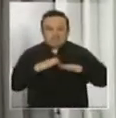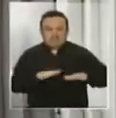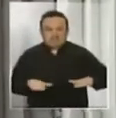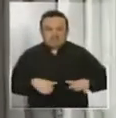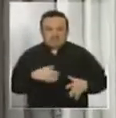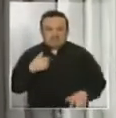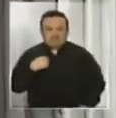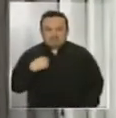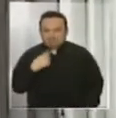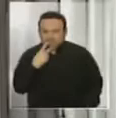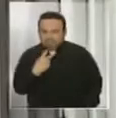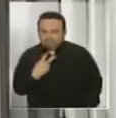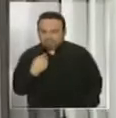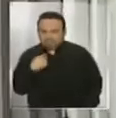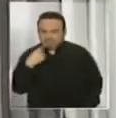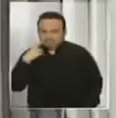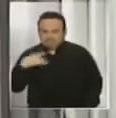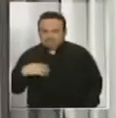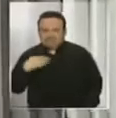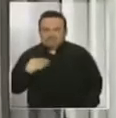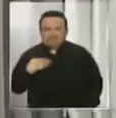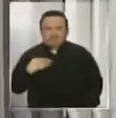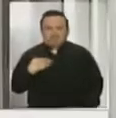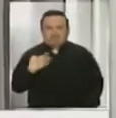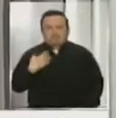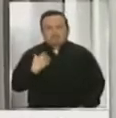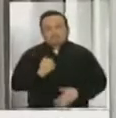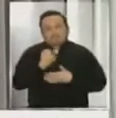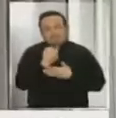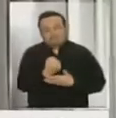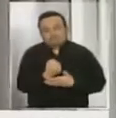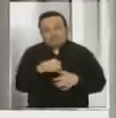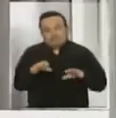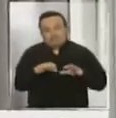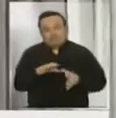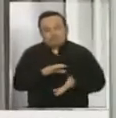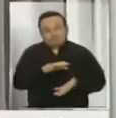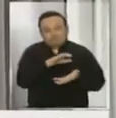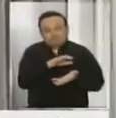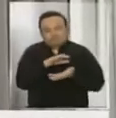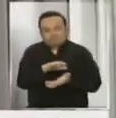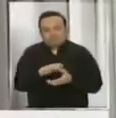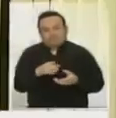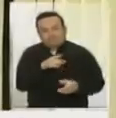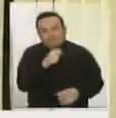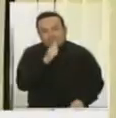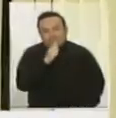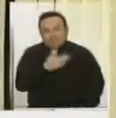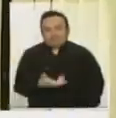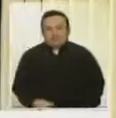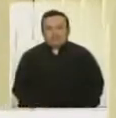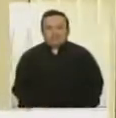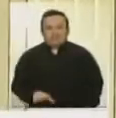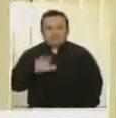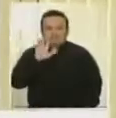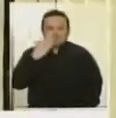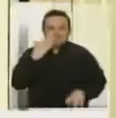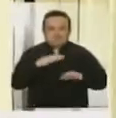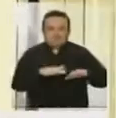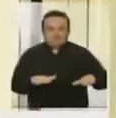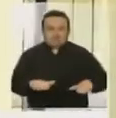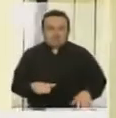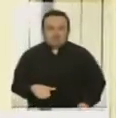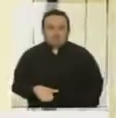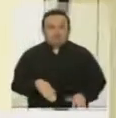adentro por lo que yo supe, entonces igual un granito de arena para ello igual le hace falta. Hay 5 menores de edad, el